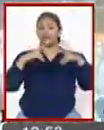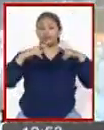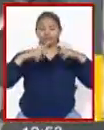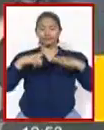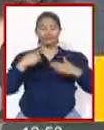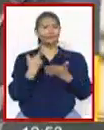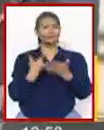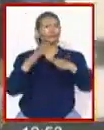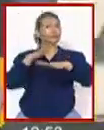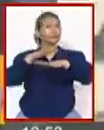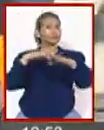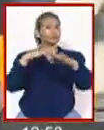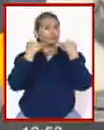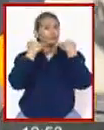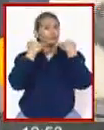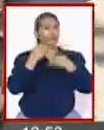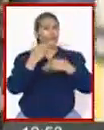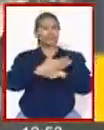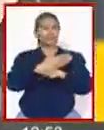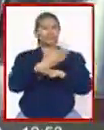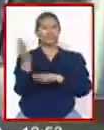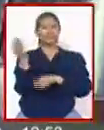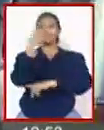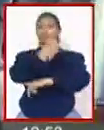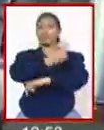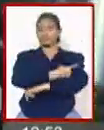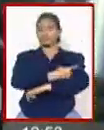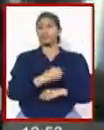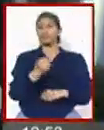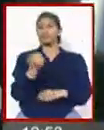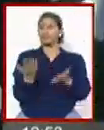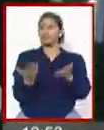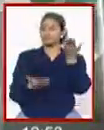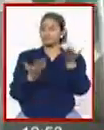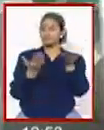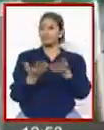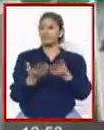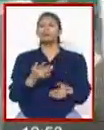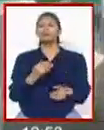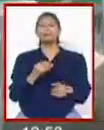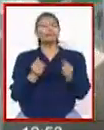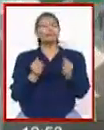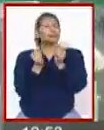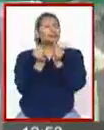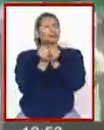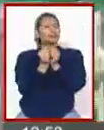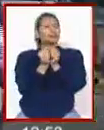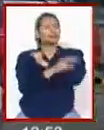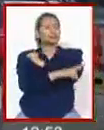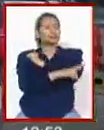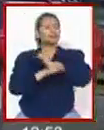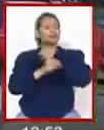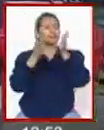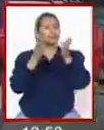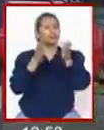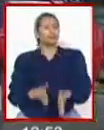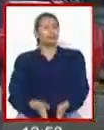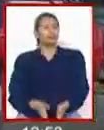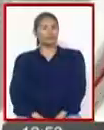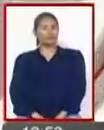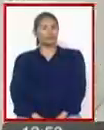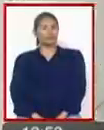y será citado a declarar en los próximos días, ya que aparentemente sería cómplice de los